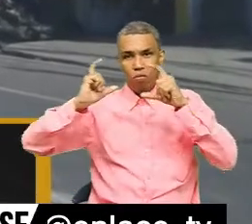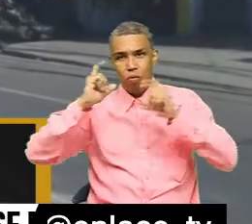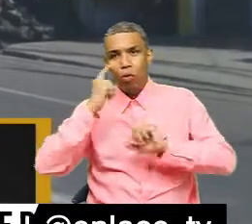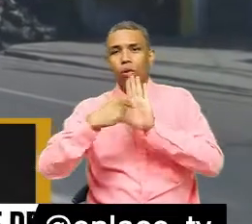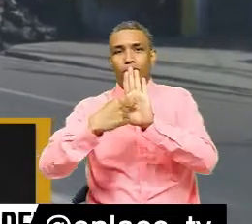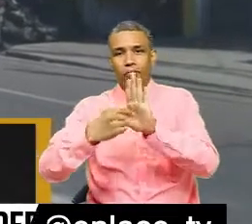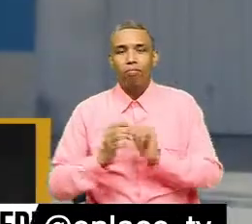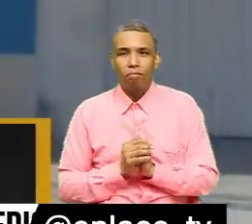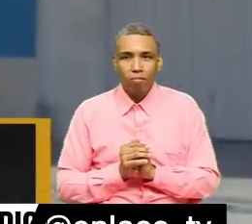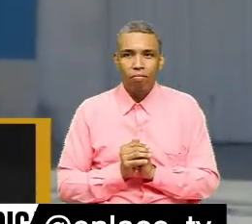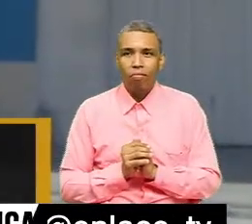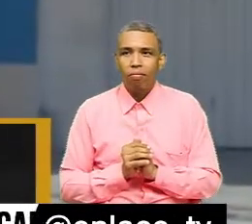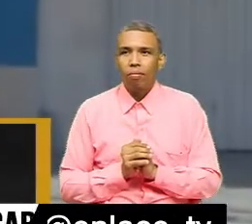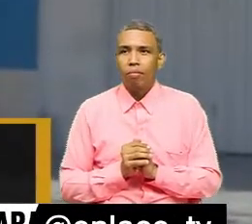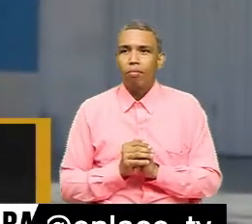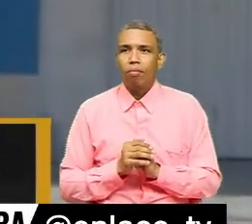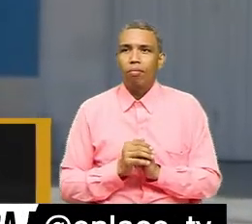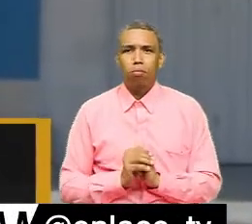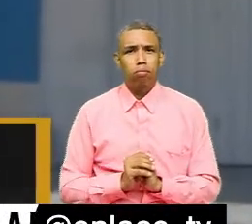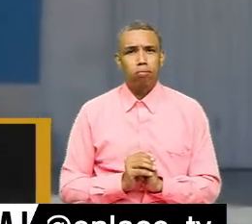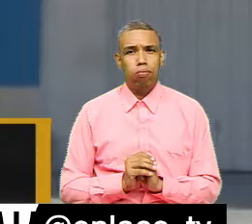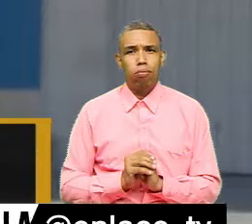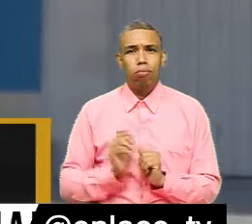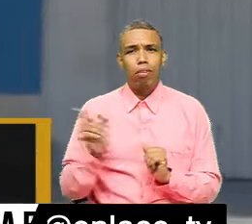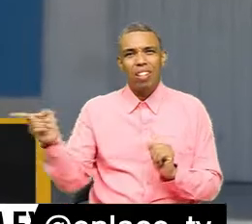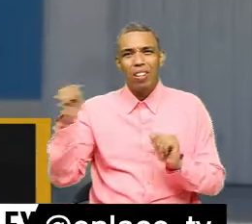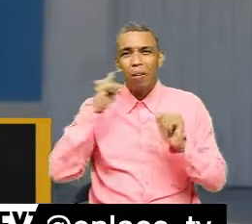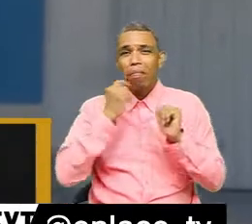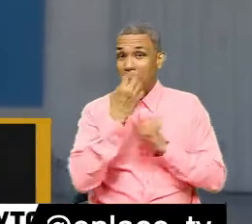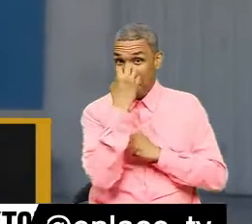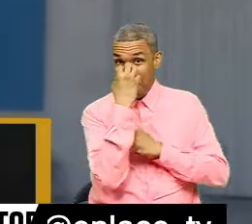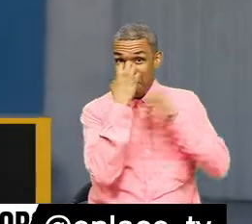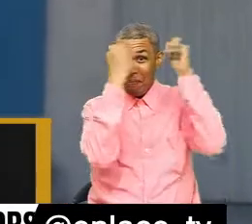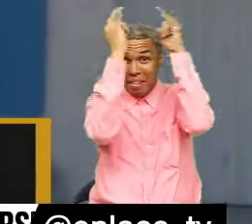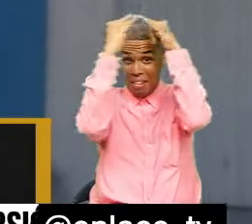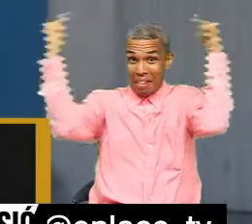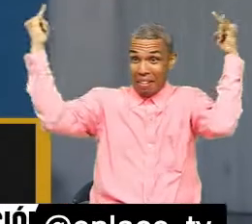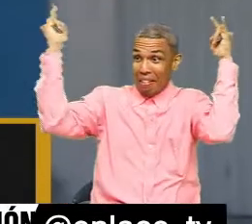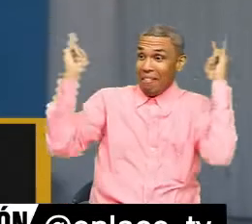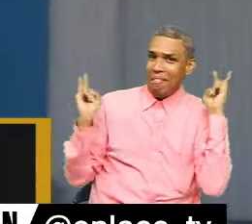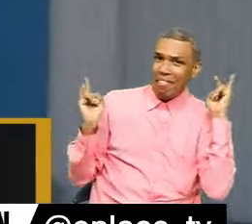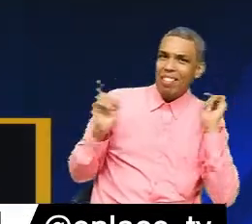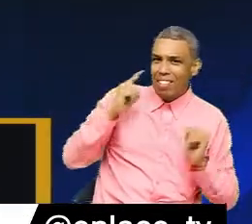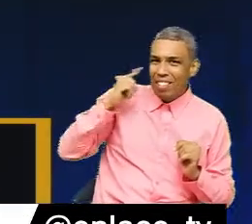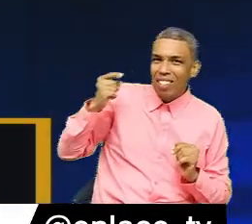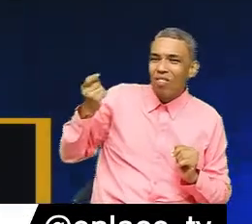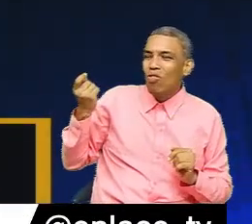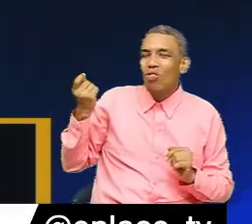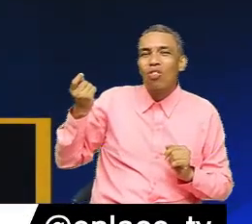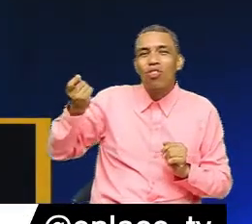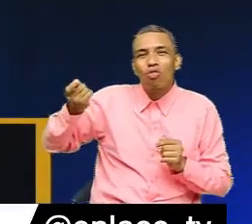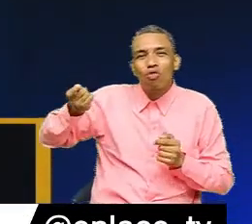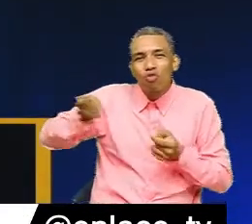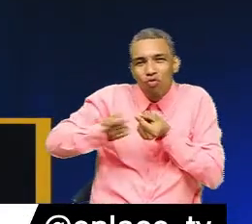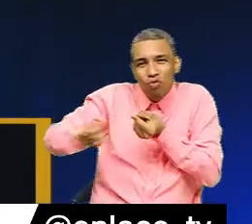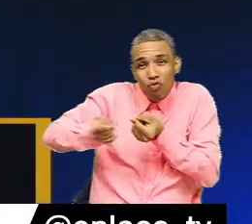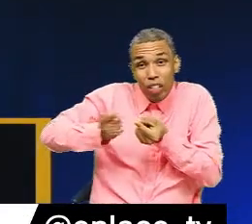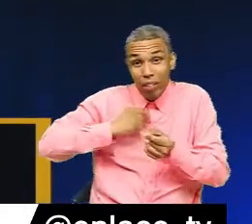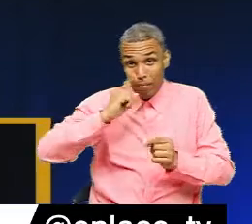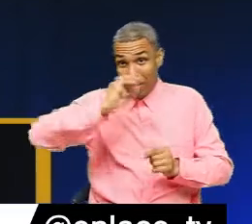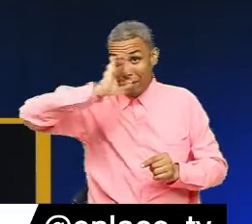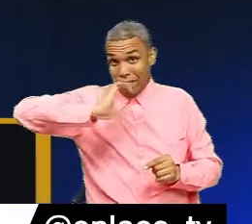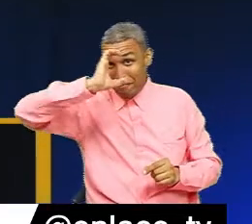Ferrocarril. Menciona que el Circo del Terror tiene los postes de todos los separadores como vallas de publicidad. Dice él que es decoración anticipada para